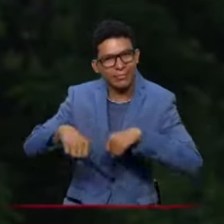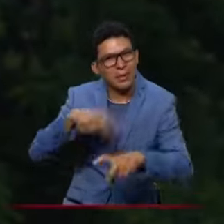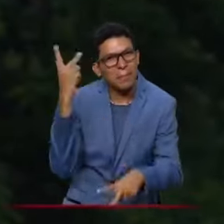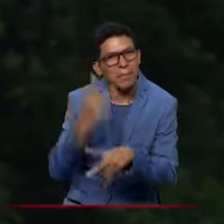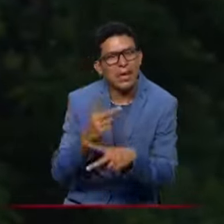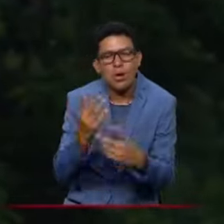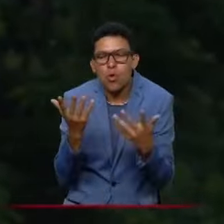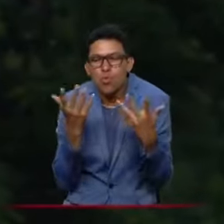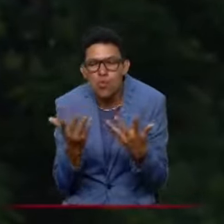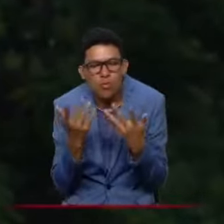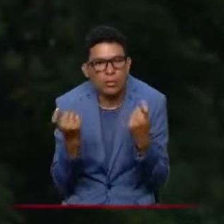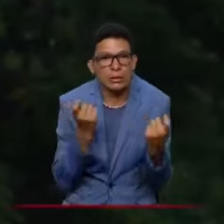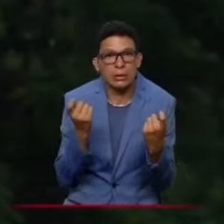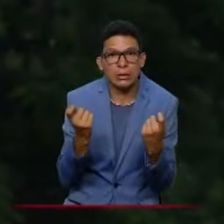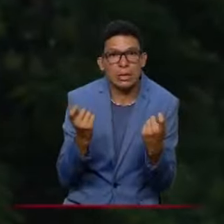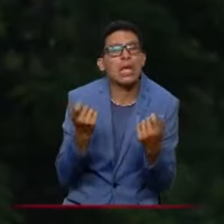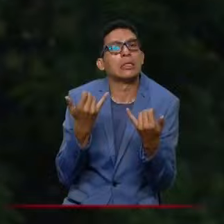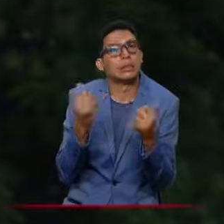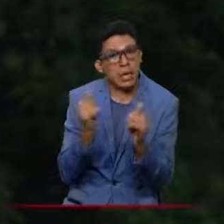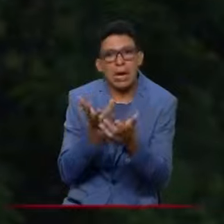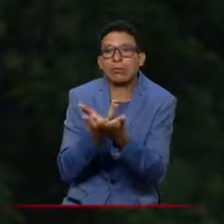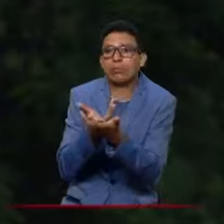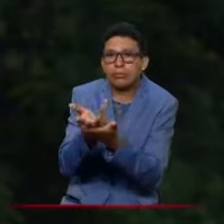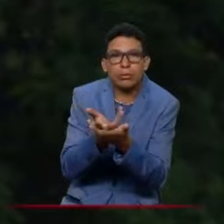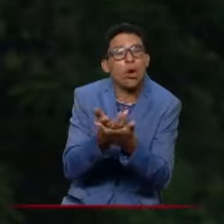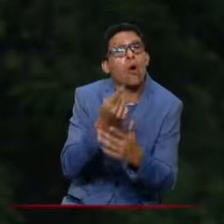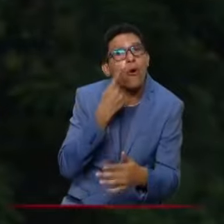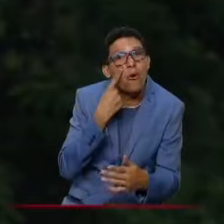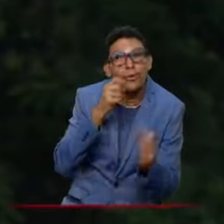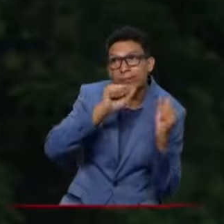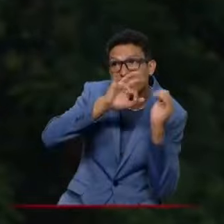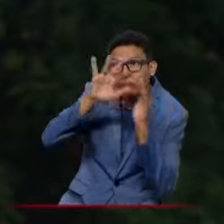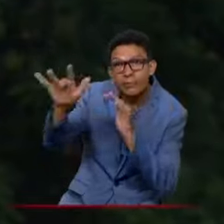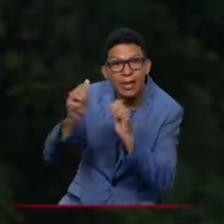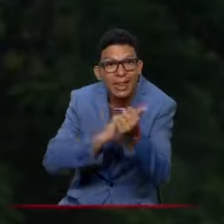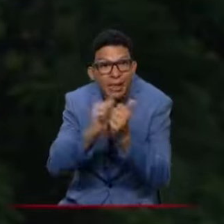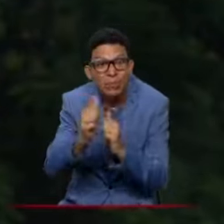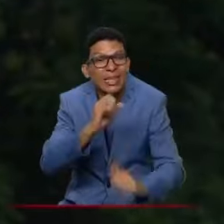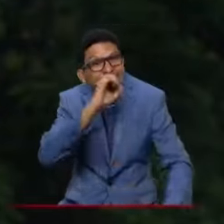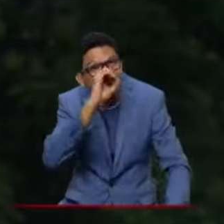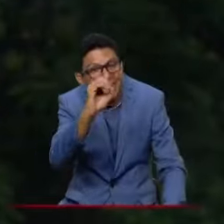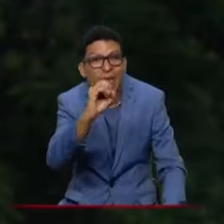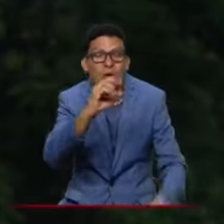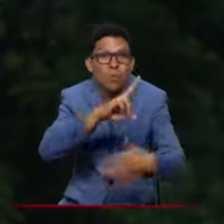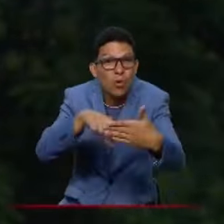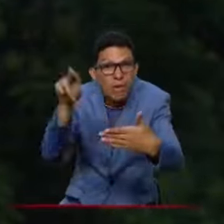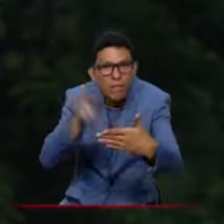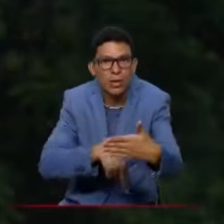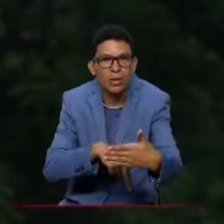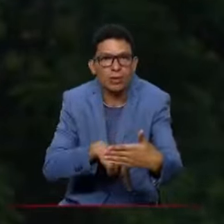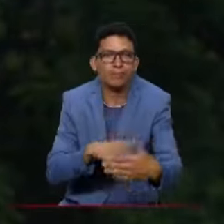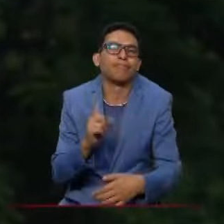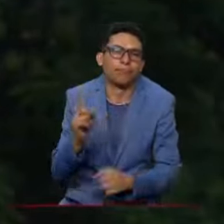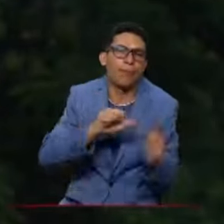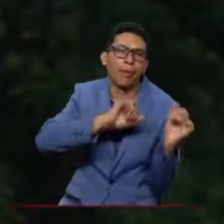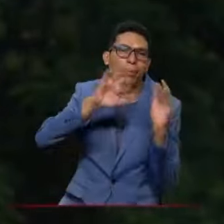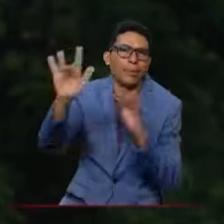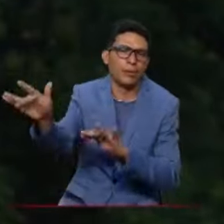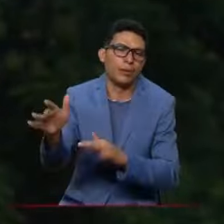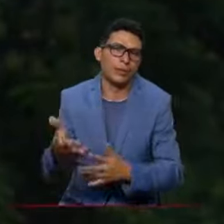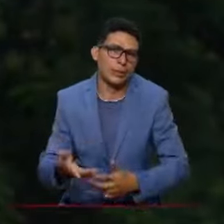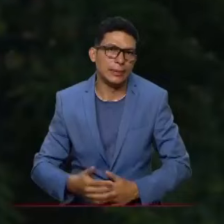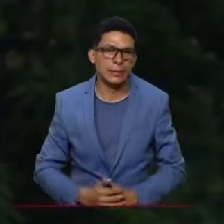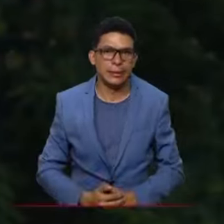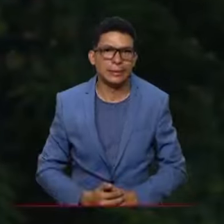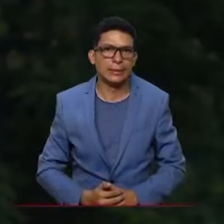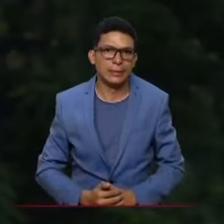medidas tomar, porque aunque se hizo las recomendaciones de no acceder a los cerros, deportistas y ciclistas hicieron ejercicio en medio de la